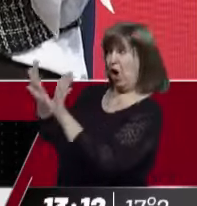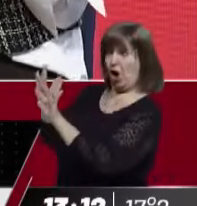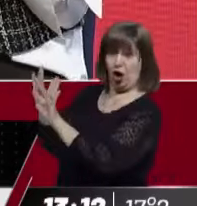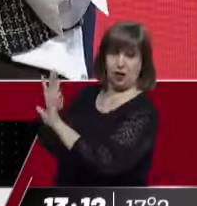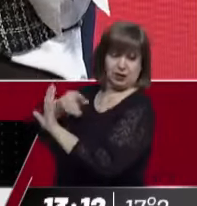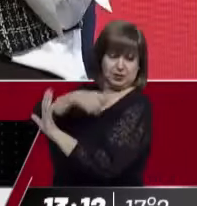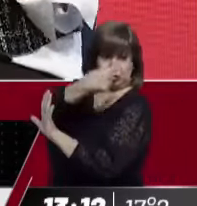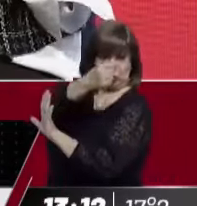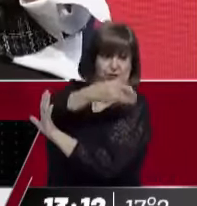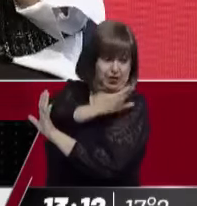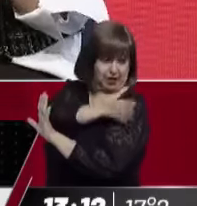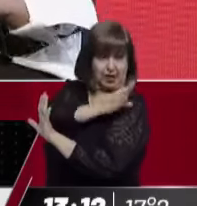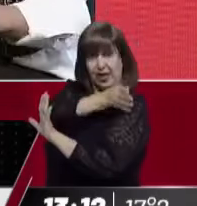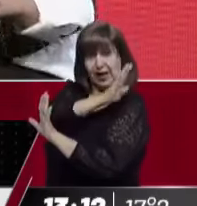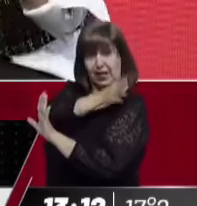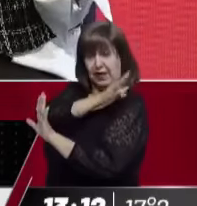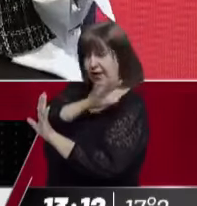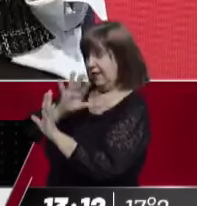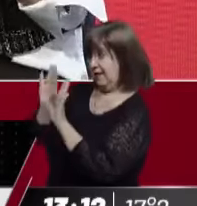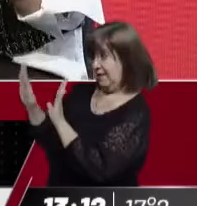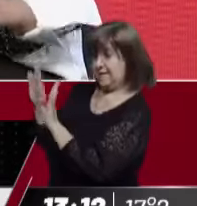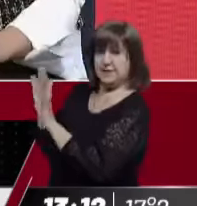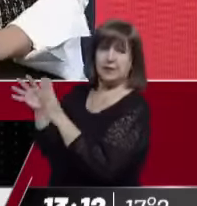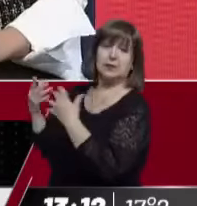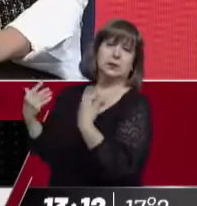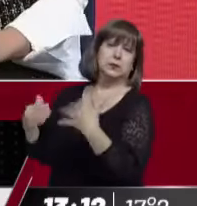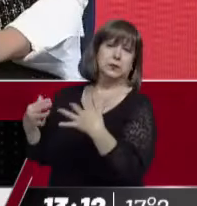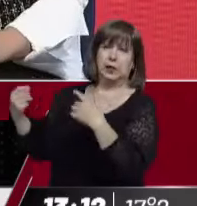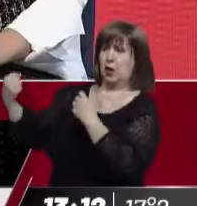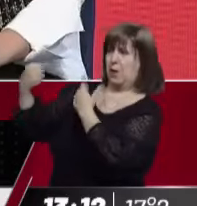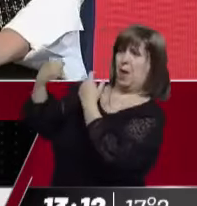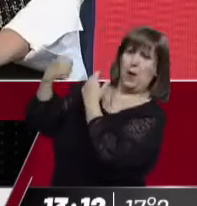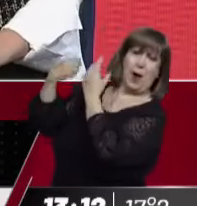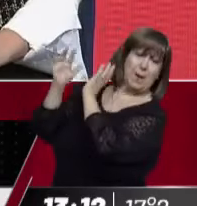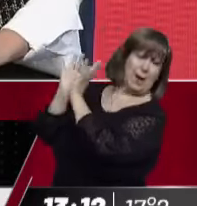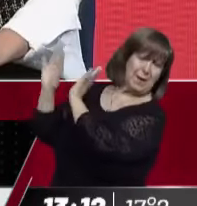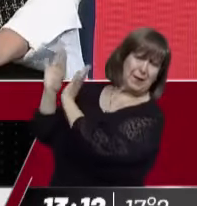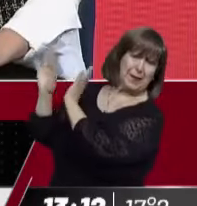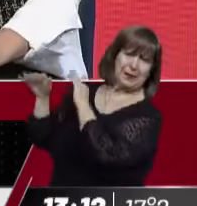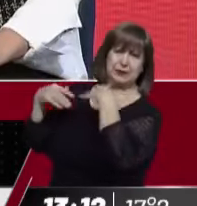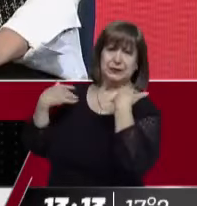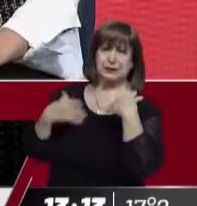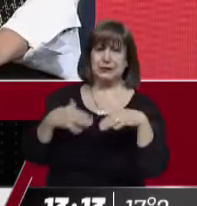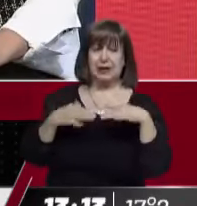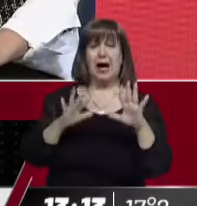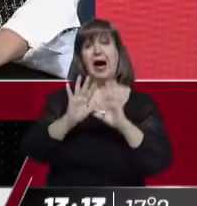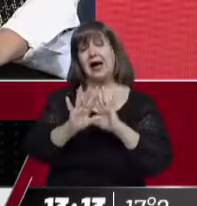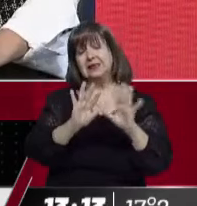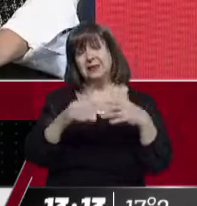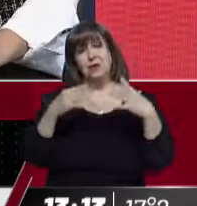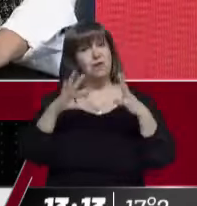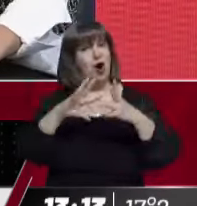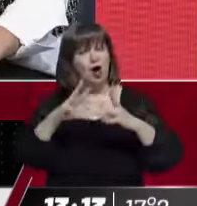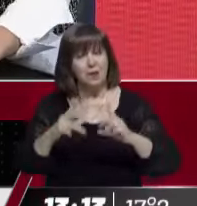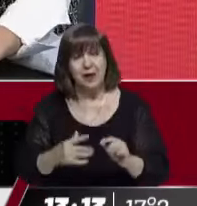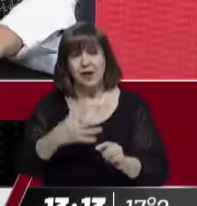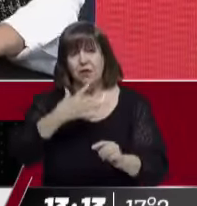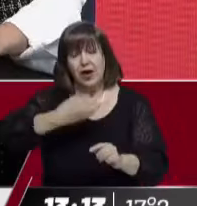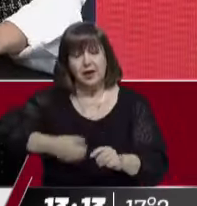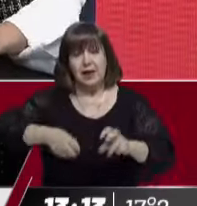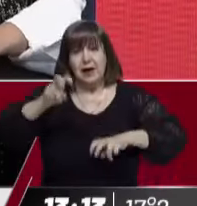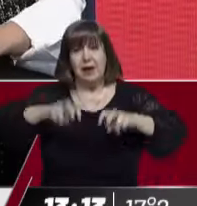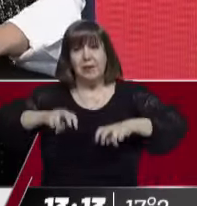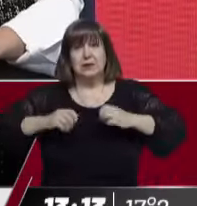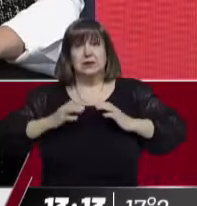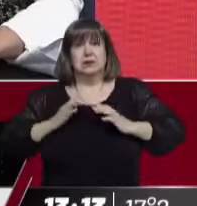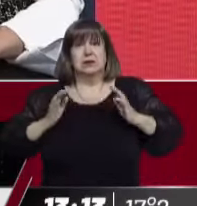colectivo pueda seguir avanzando y este hombre no logre bajarse. Así es, la verdad que todos actuaron muy bien, gracias. La verdad que toda la gente, los pasajeros,